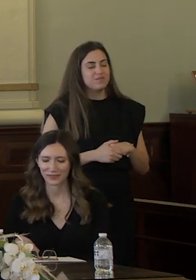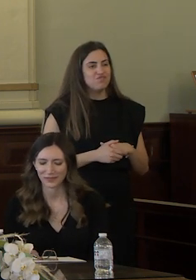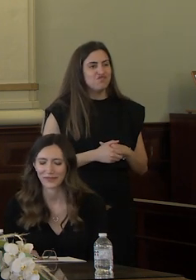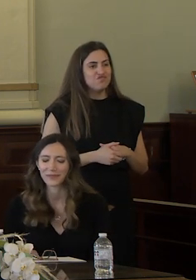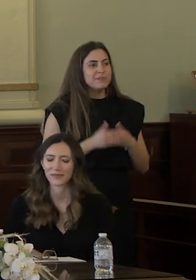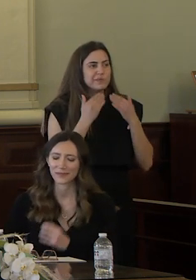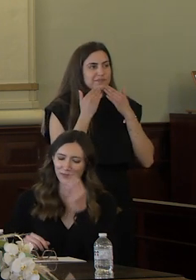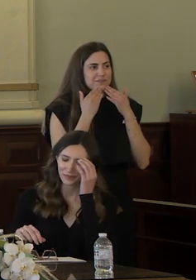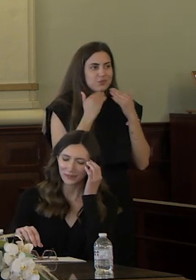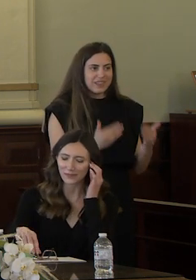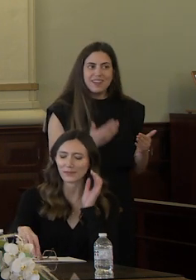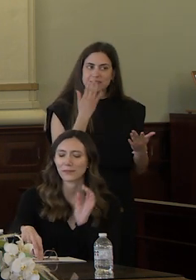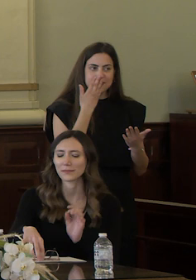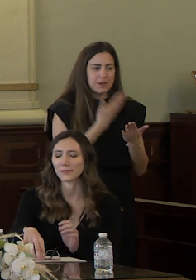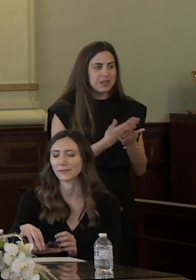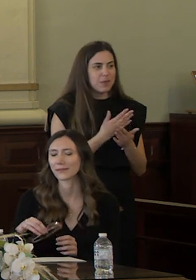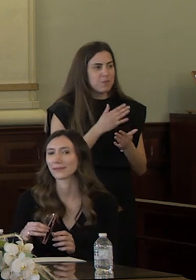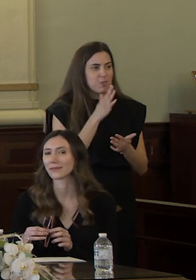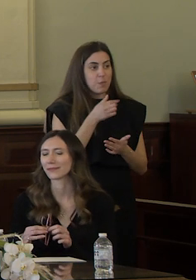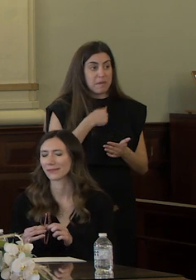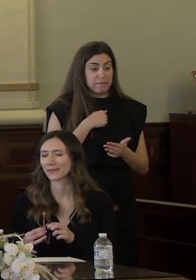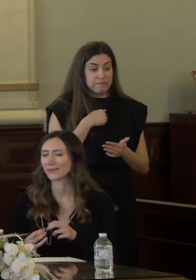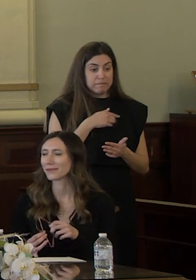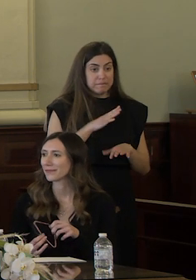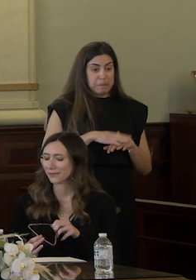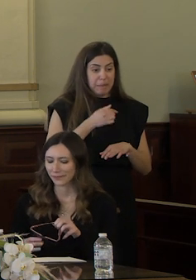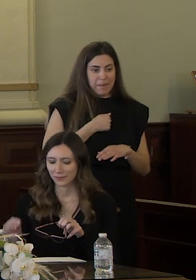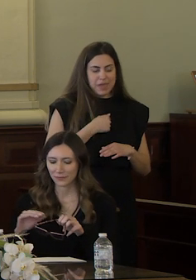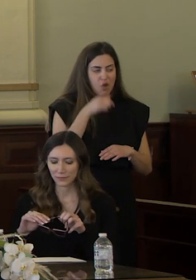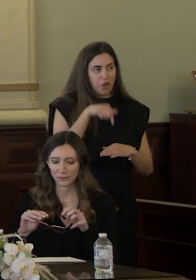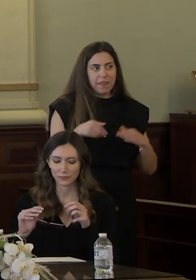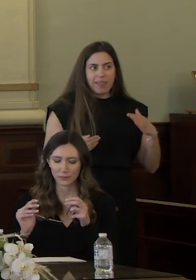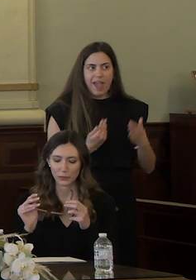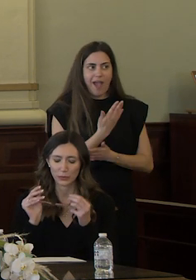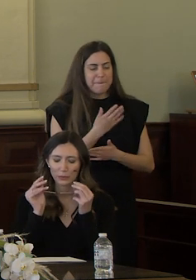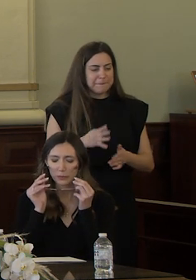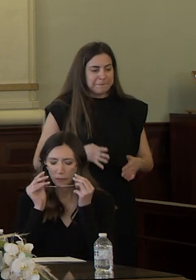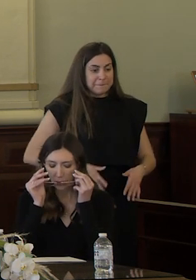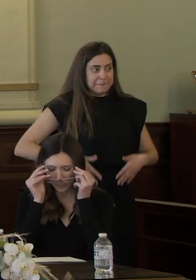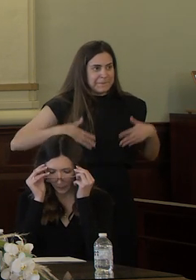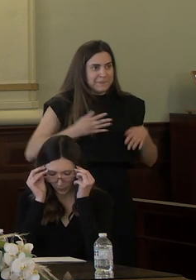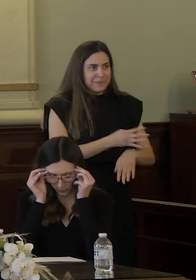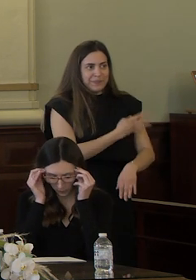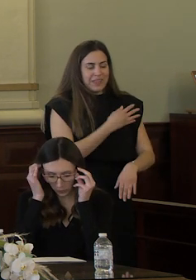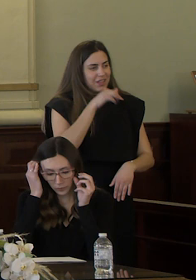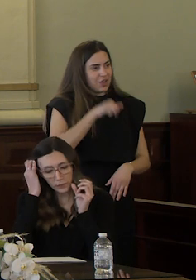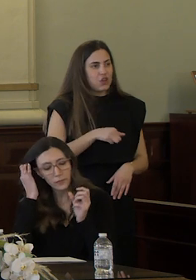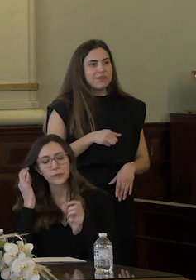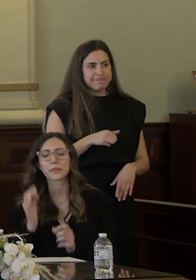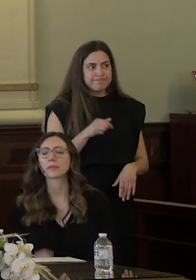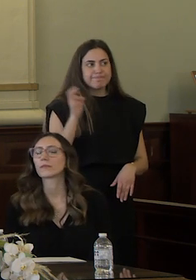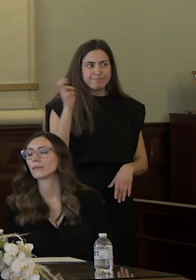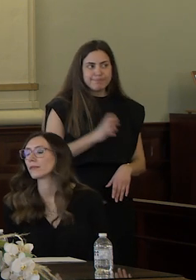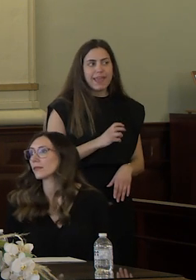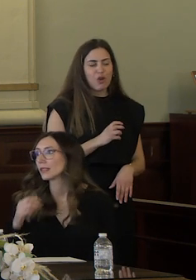Y muchas gracias de verdad, porque hoy para mí es un día muy emocionante. Hoy de verdad que vengo a